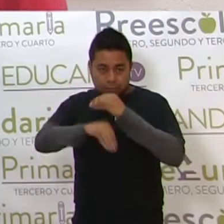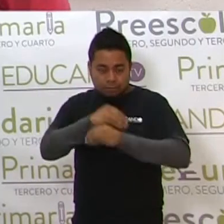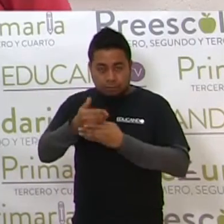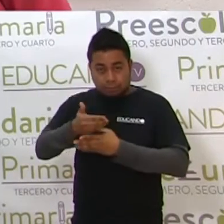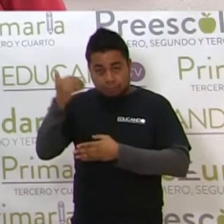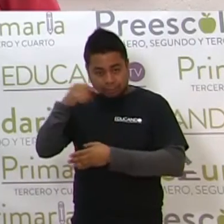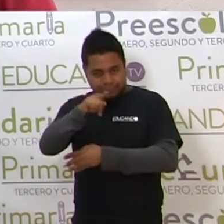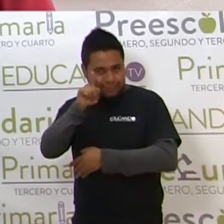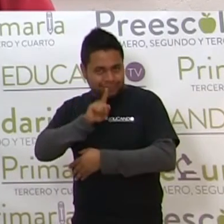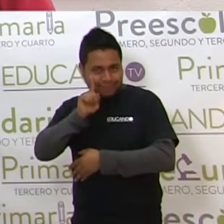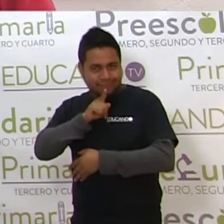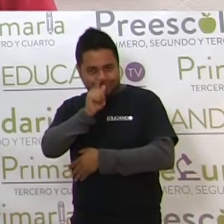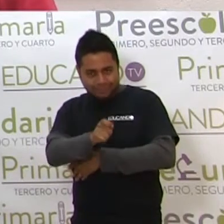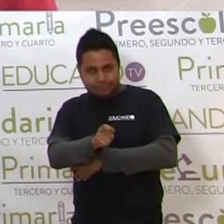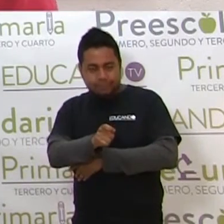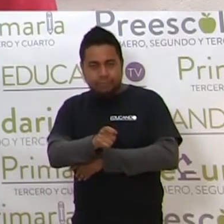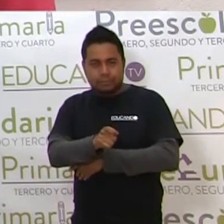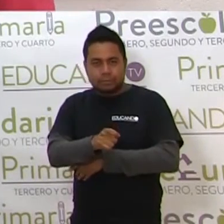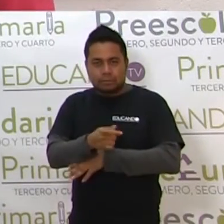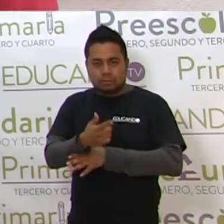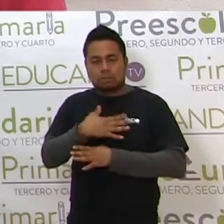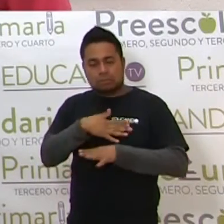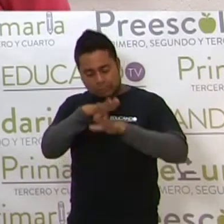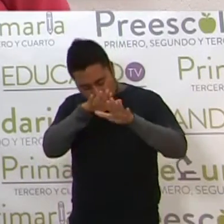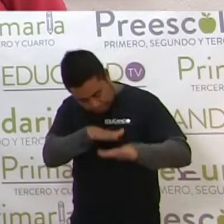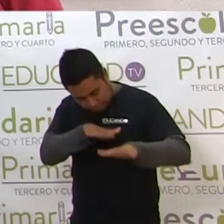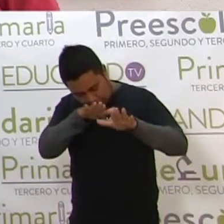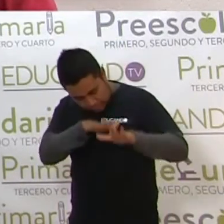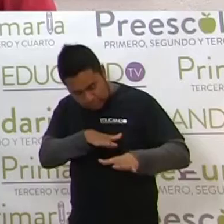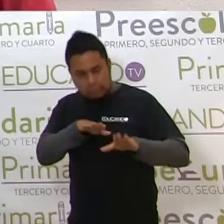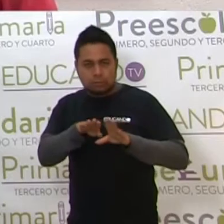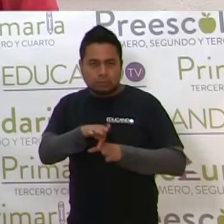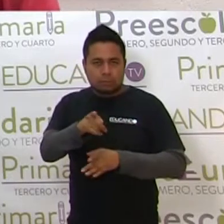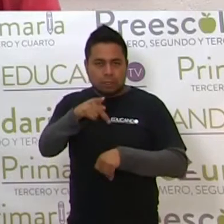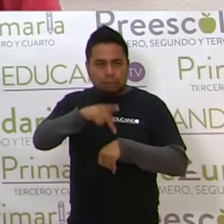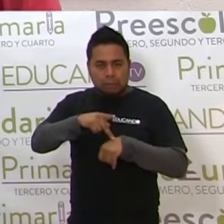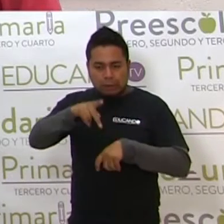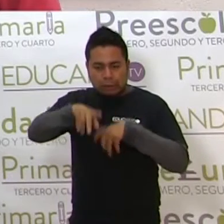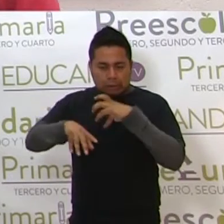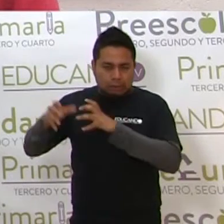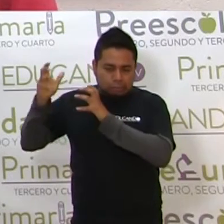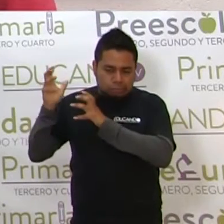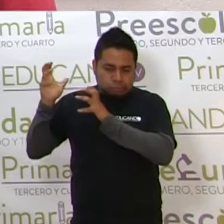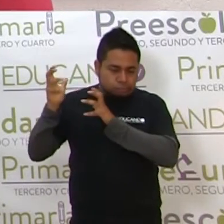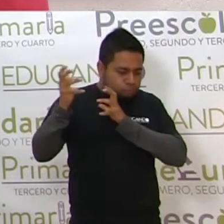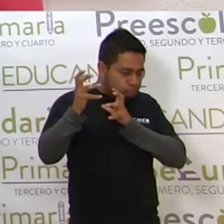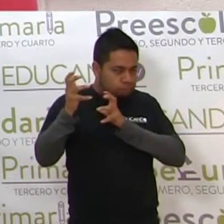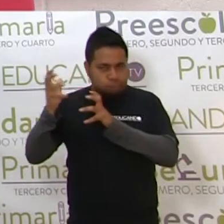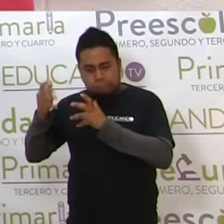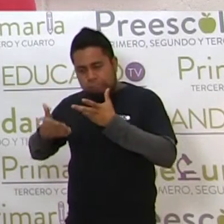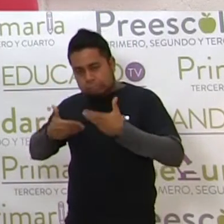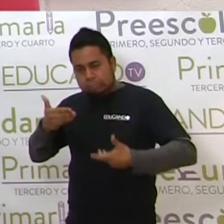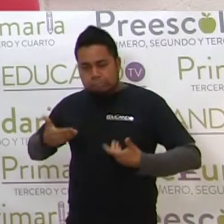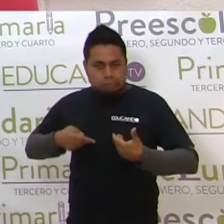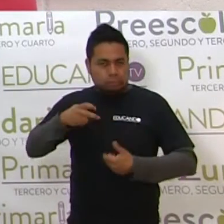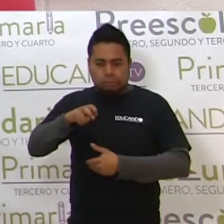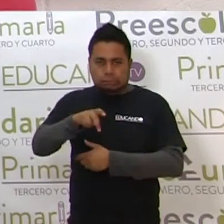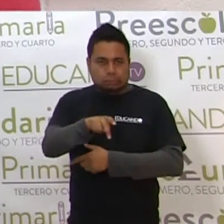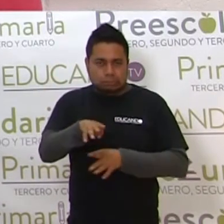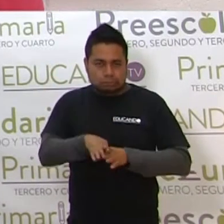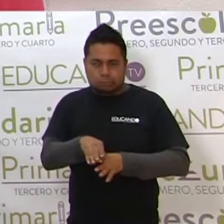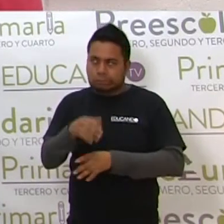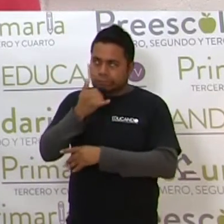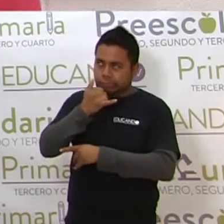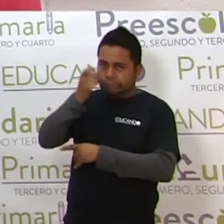hacían este su penitencia y llenaban sus canastas de piedra y así bailaban y así caminaban su su